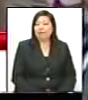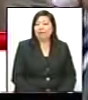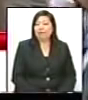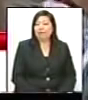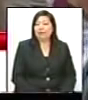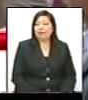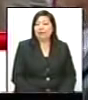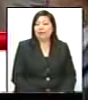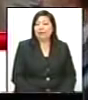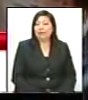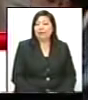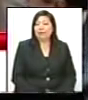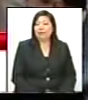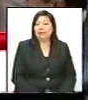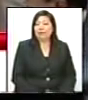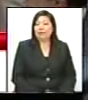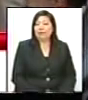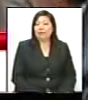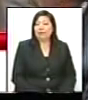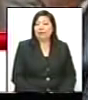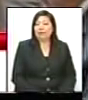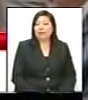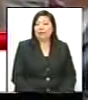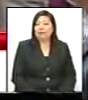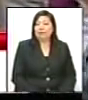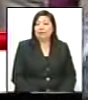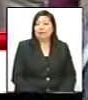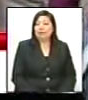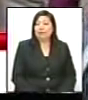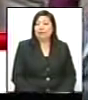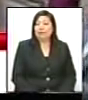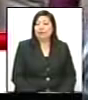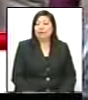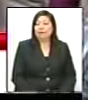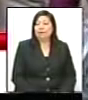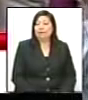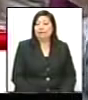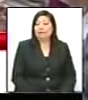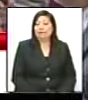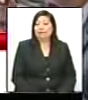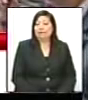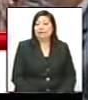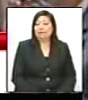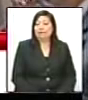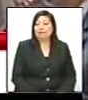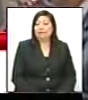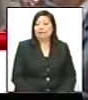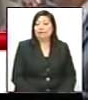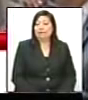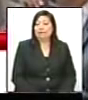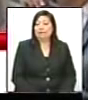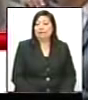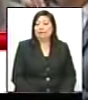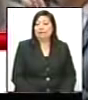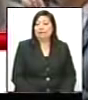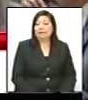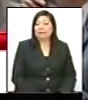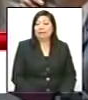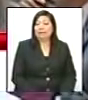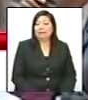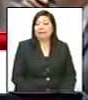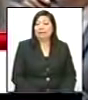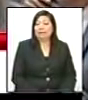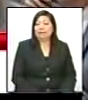Lo que ha dicho el presidente de la comisión es que para la quincena de enero debe estar culminando este trabajo. Así